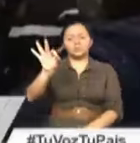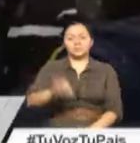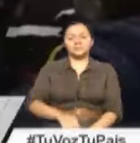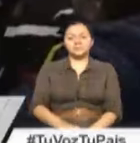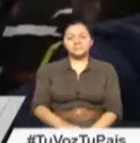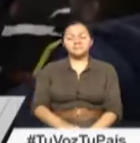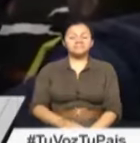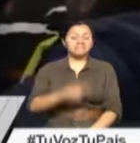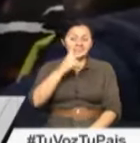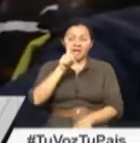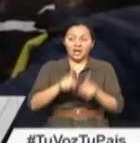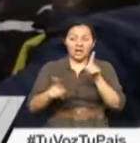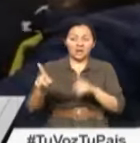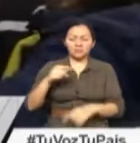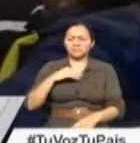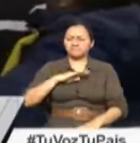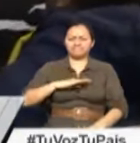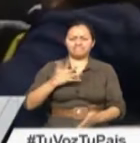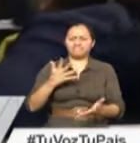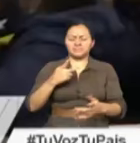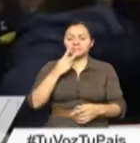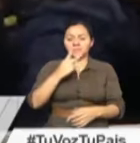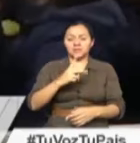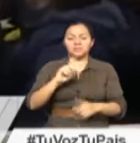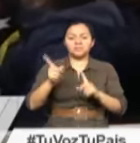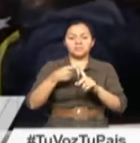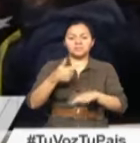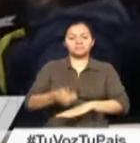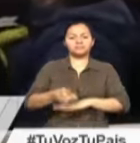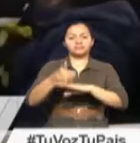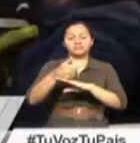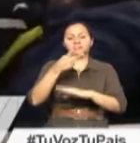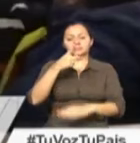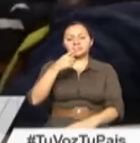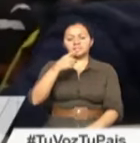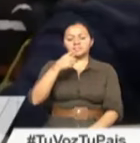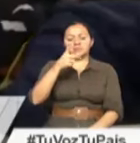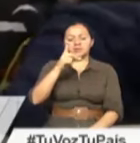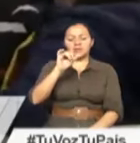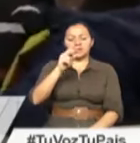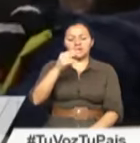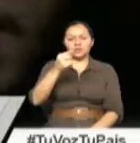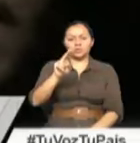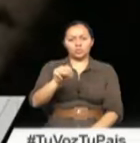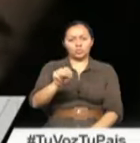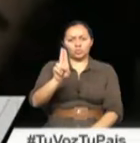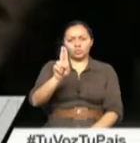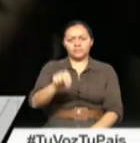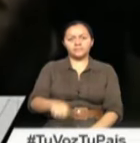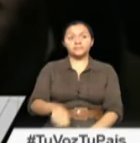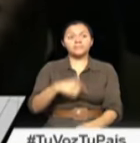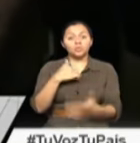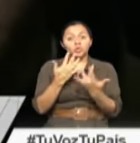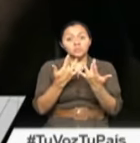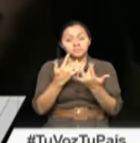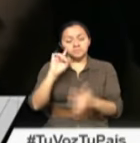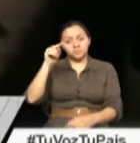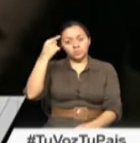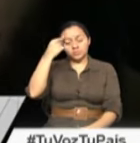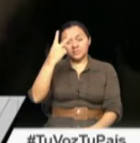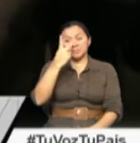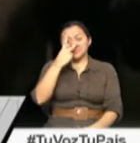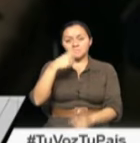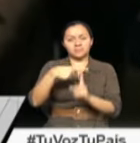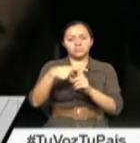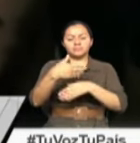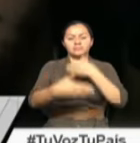Los inconformes exigían la salida del poder del primer ministro Sorin Grindianú. Espero que el gobierno empiece a hacer bien las